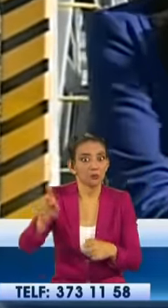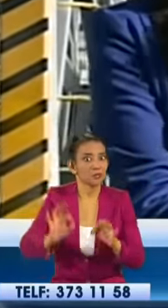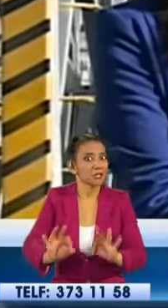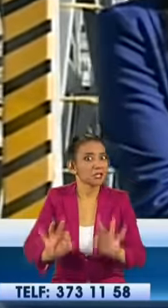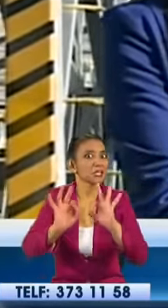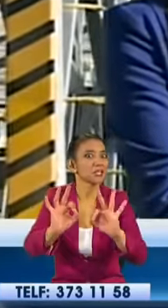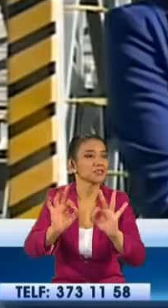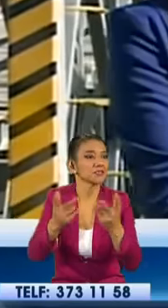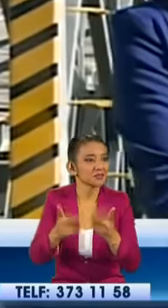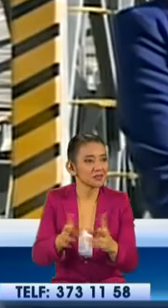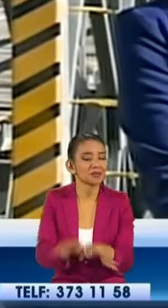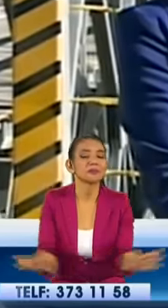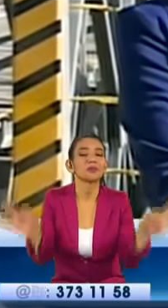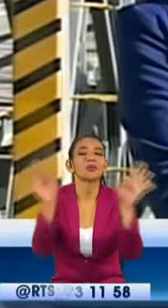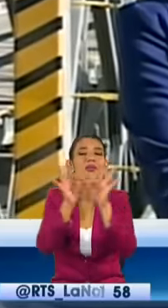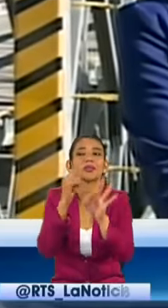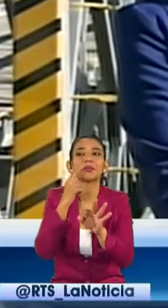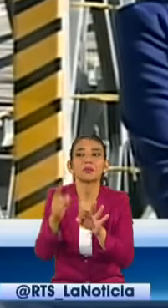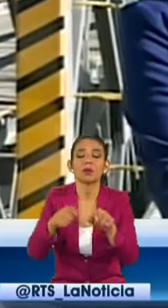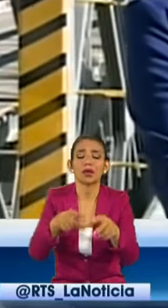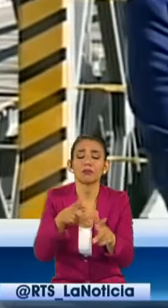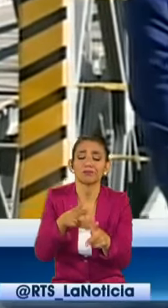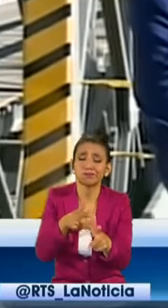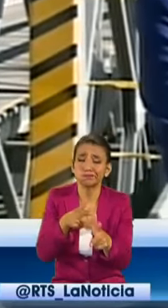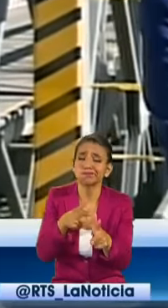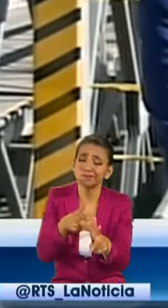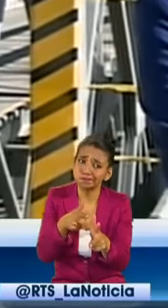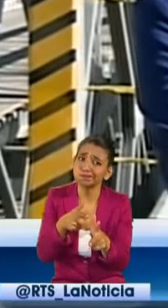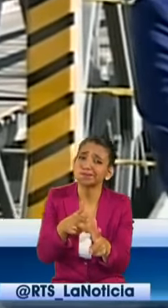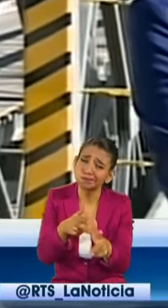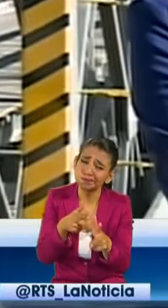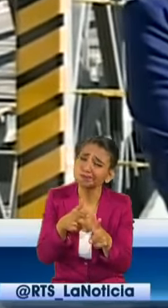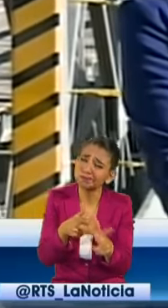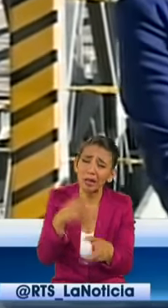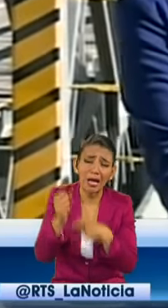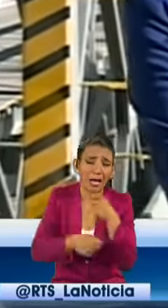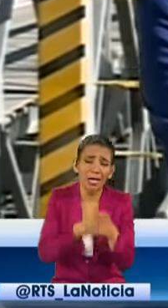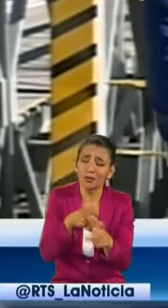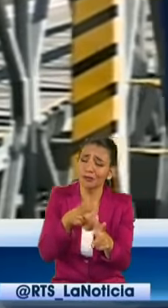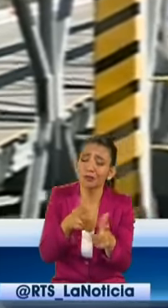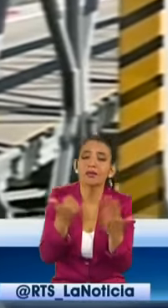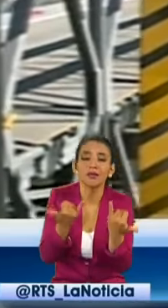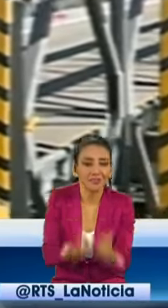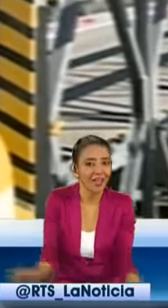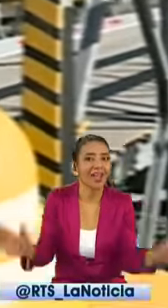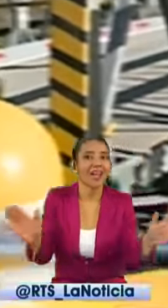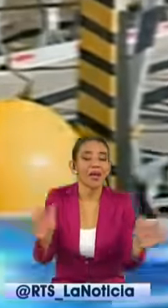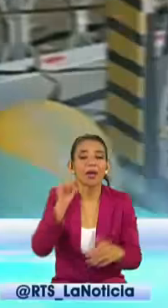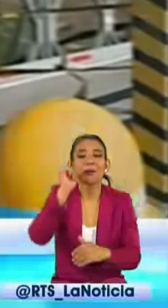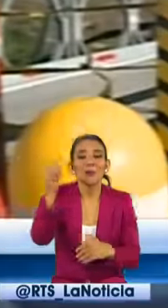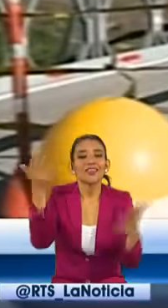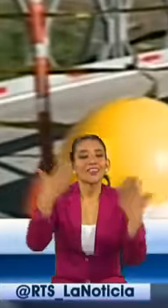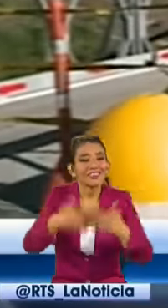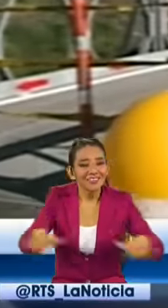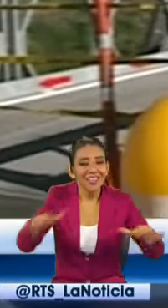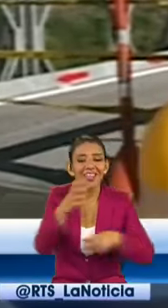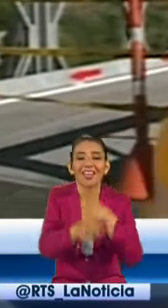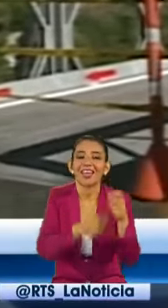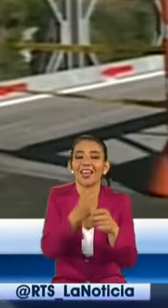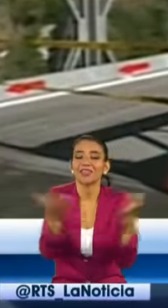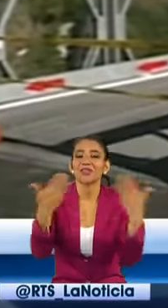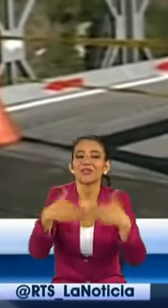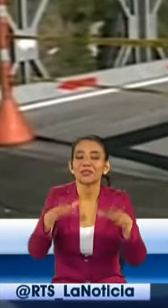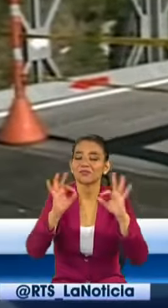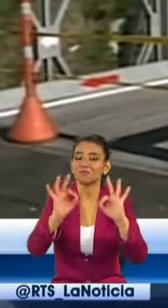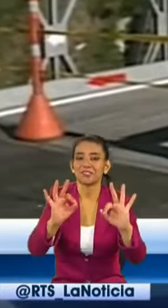muy importante también para la mejora de un cuello de botella de que la ciudad ha tenido durante muchos años. Y el día de mañana terminamos este año también habilitando al